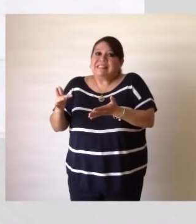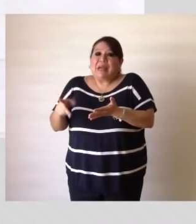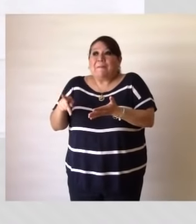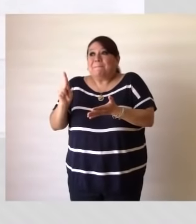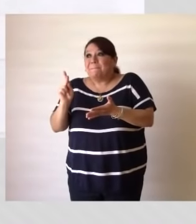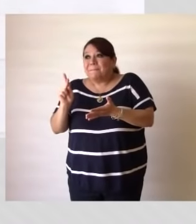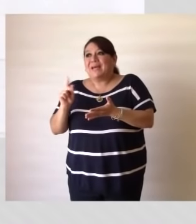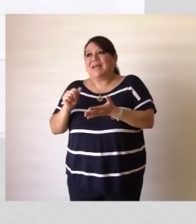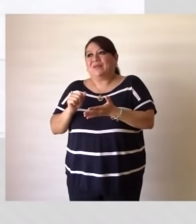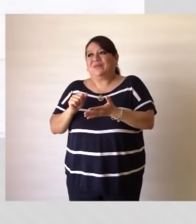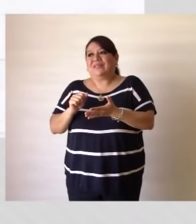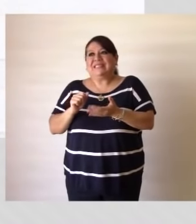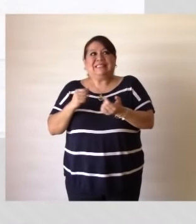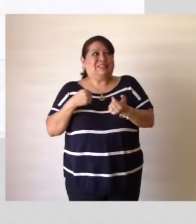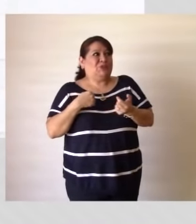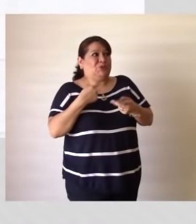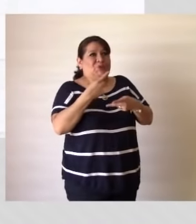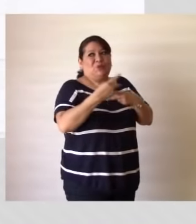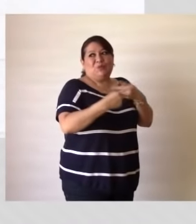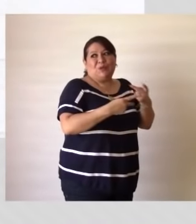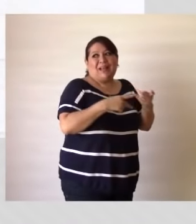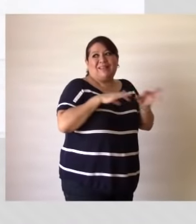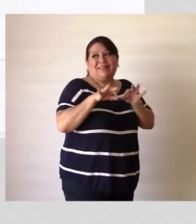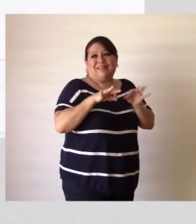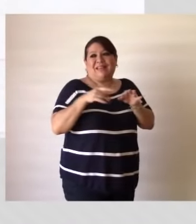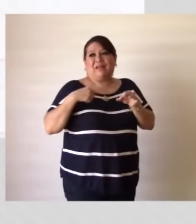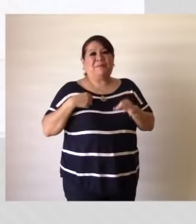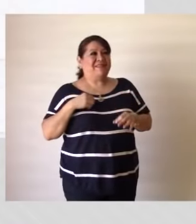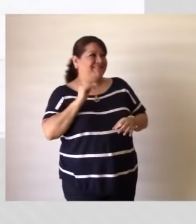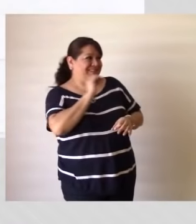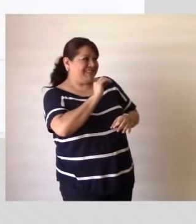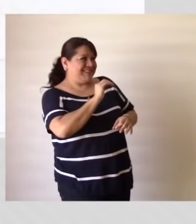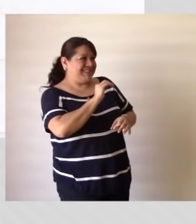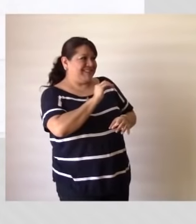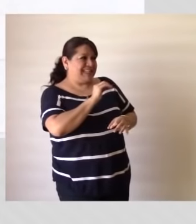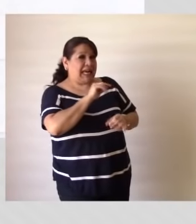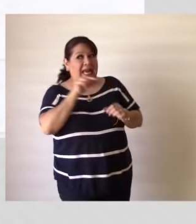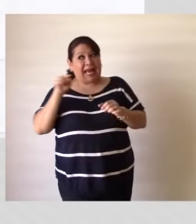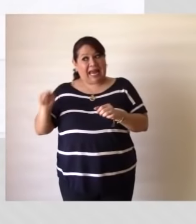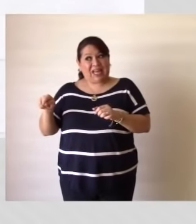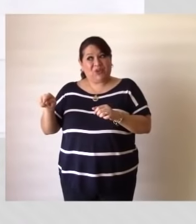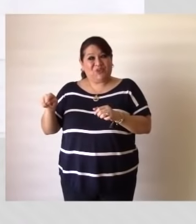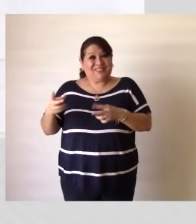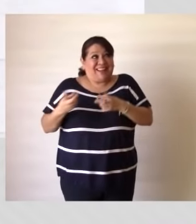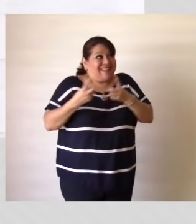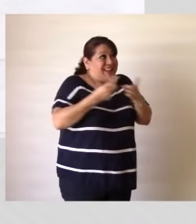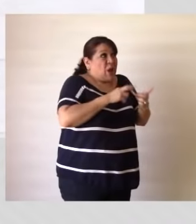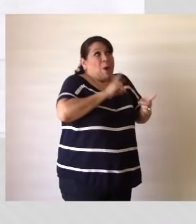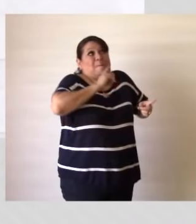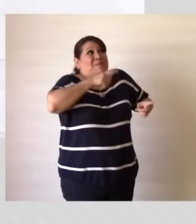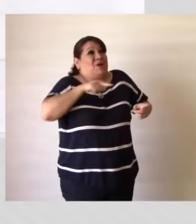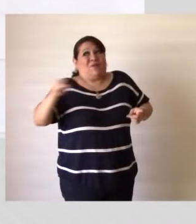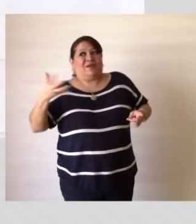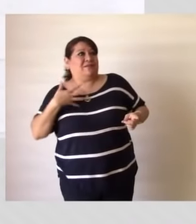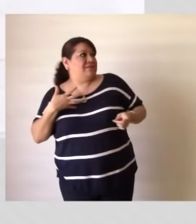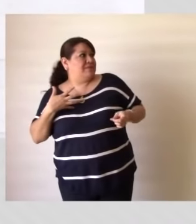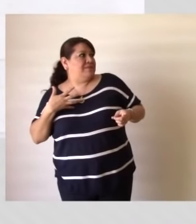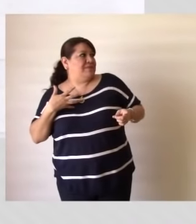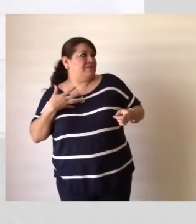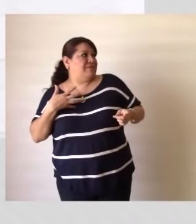fui a trabajar se me acerca y me dijo estas personas te están dando lo mejor que tienen para ellos es algo